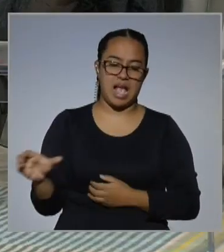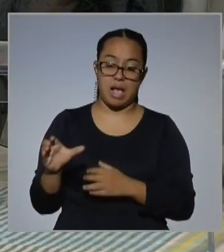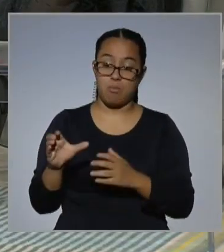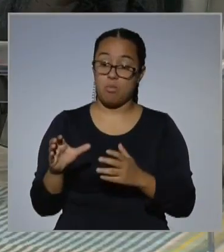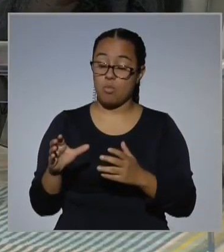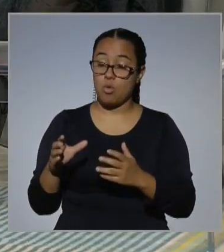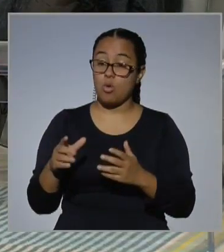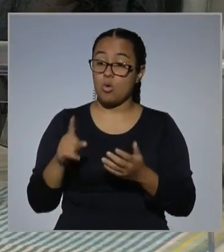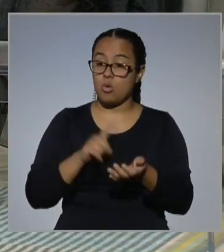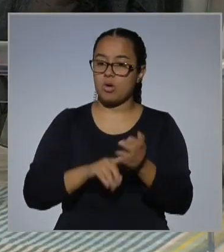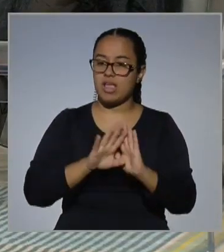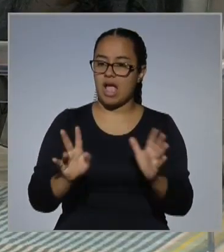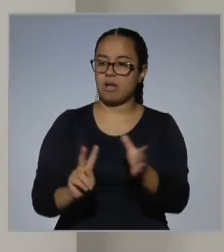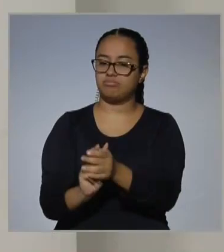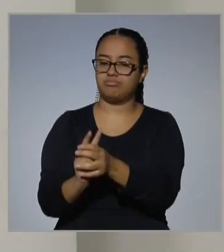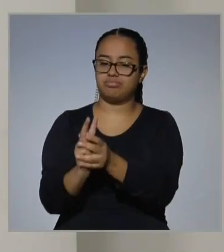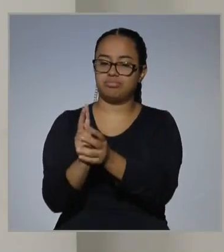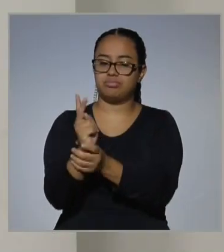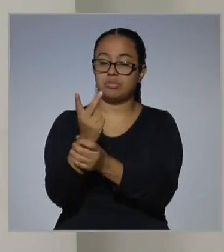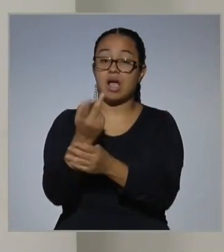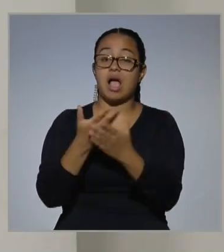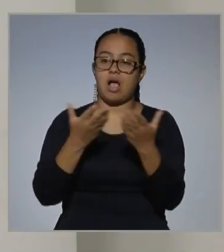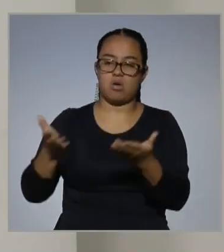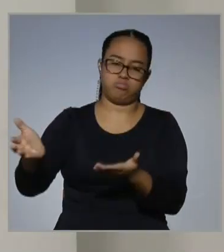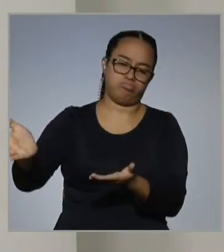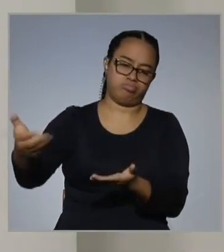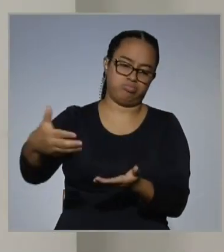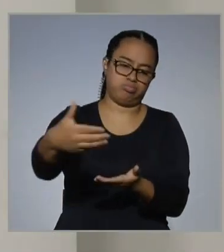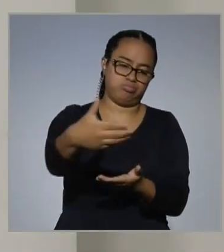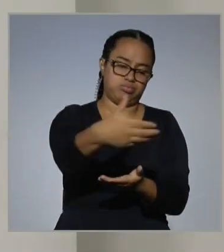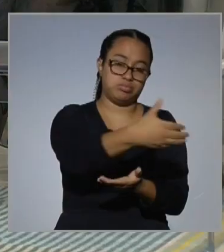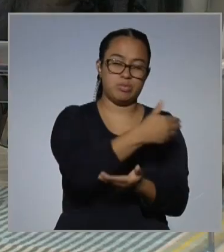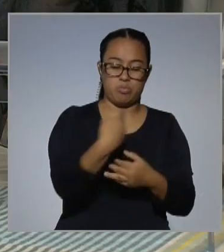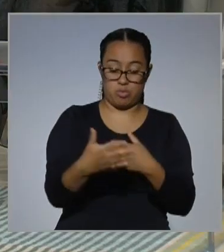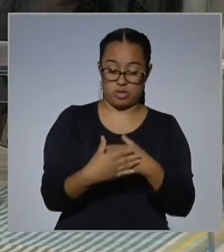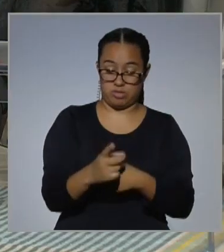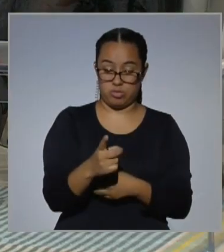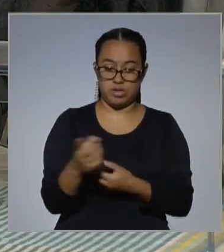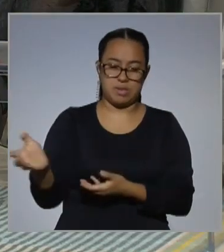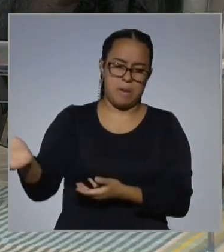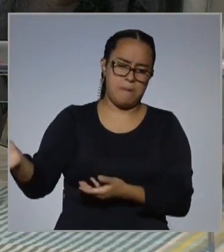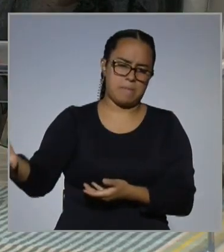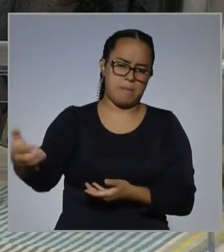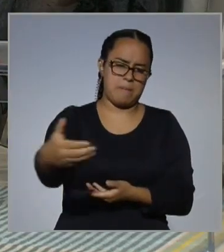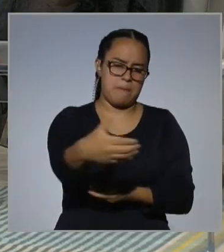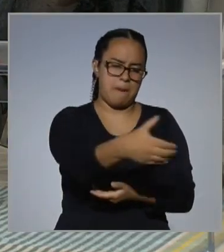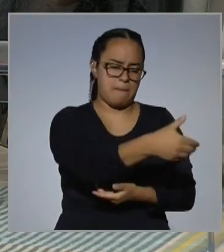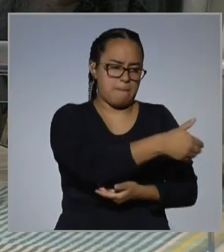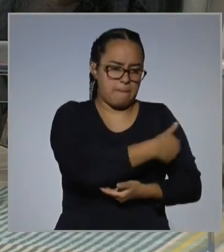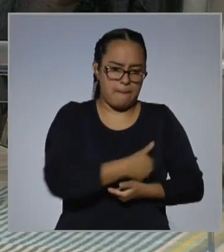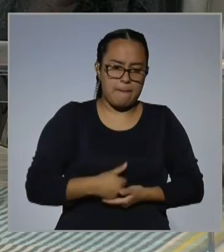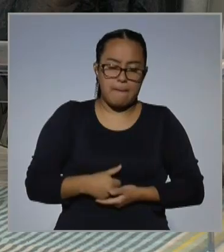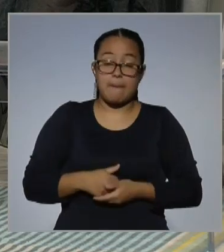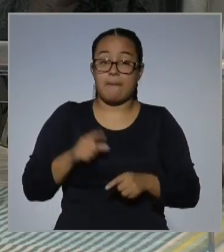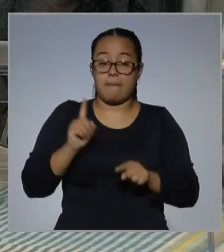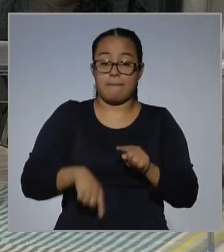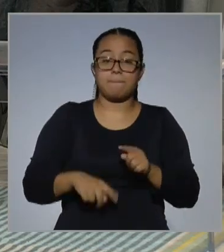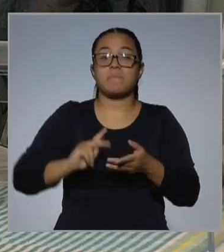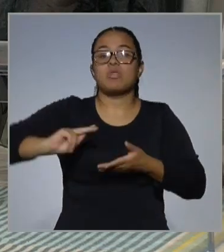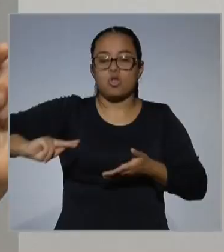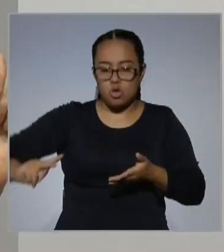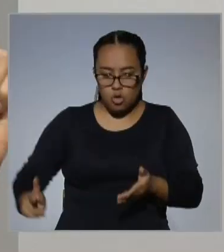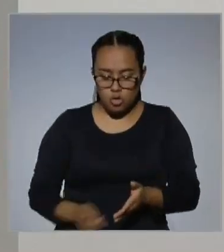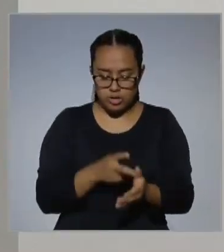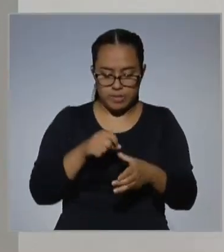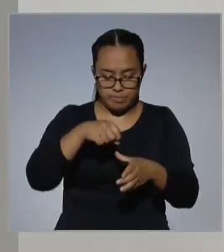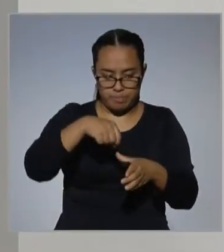dieron. Entonces, ahora se desgrana, se va a esperar para diciembre desgranar y adelante a volver a tener